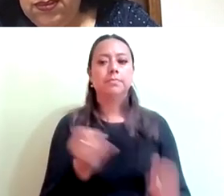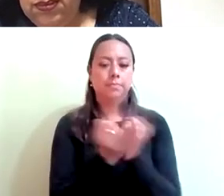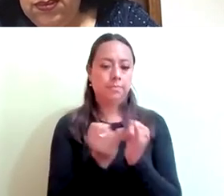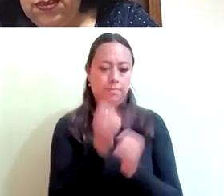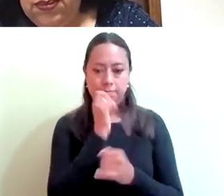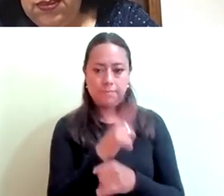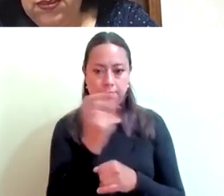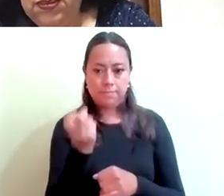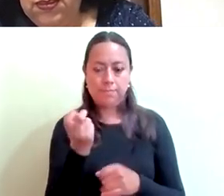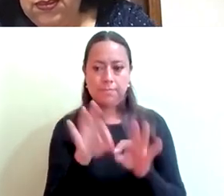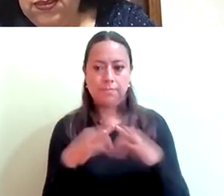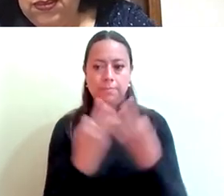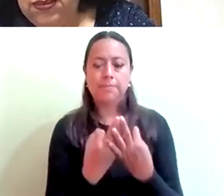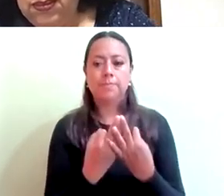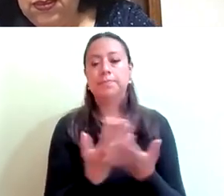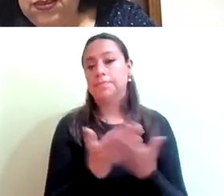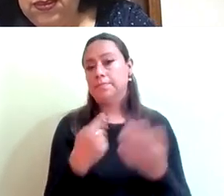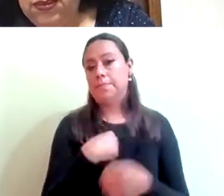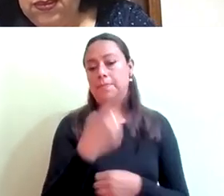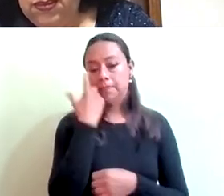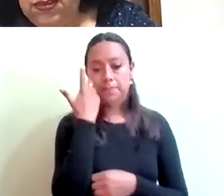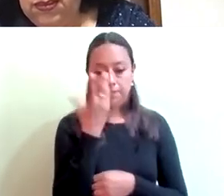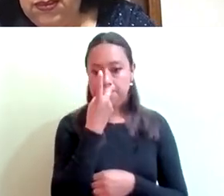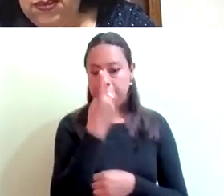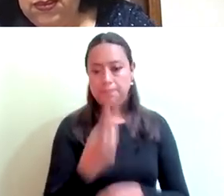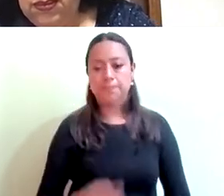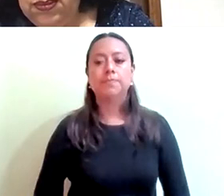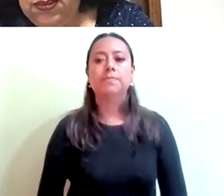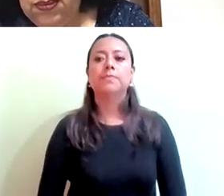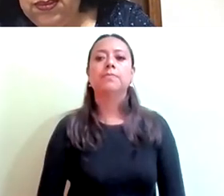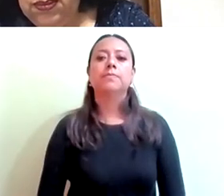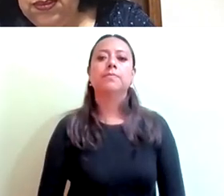respecto. Yo quiero mencionar en esta